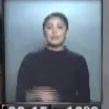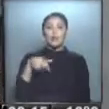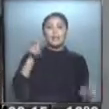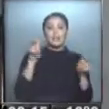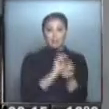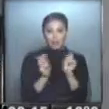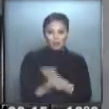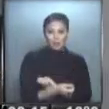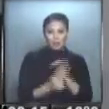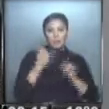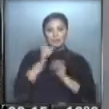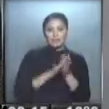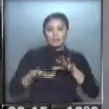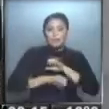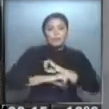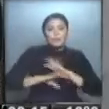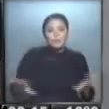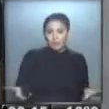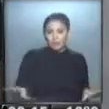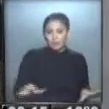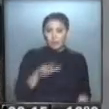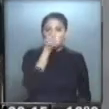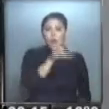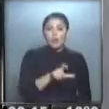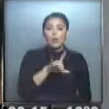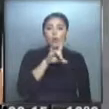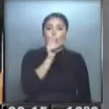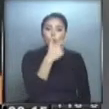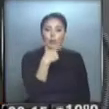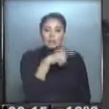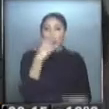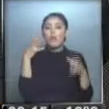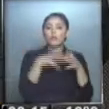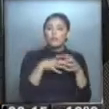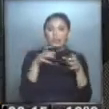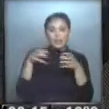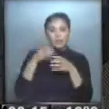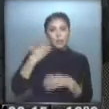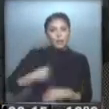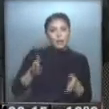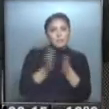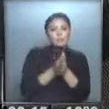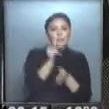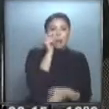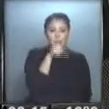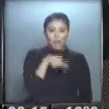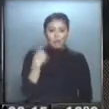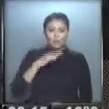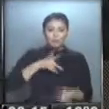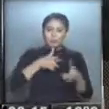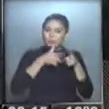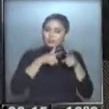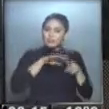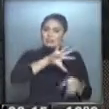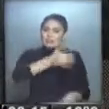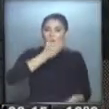Vamos a cambiar ahora de tema para hablar del mal momento que pasaron Lucas Villarruel, futbolista de Huracán, junto a su papá. Sufrieron un robo y secuestro